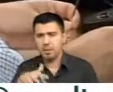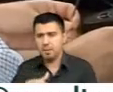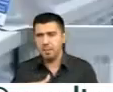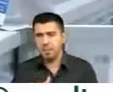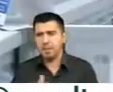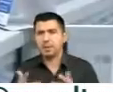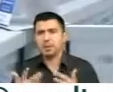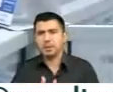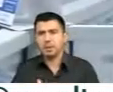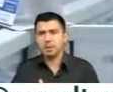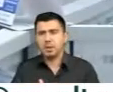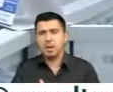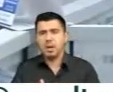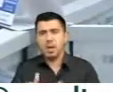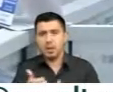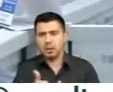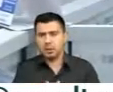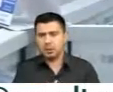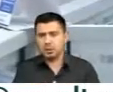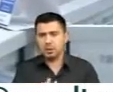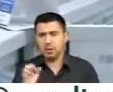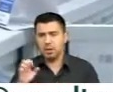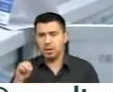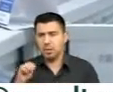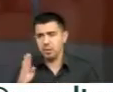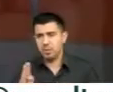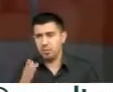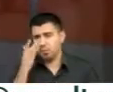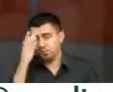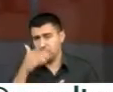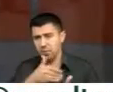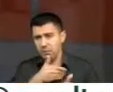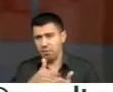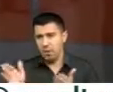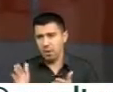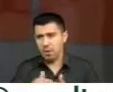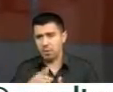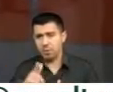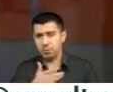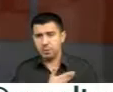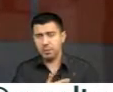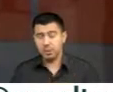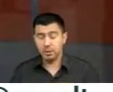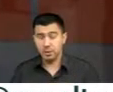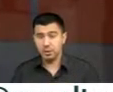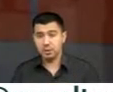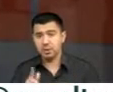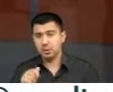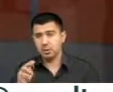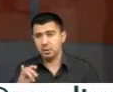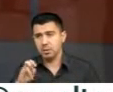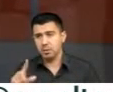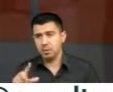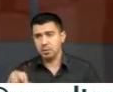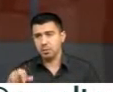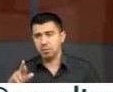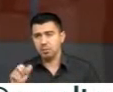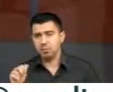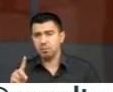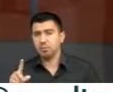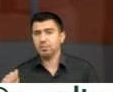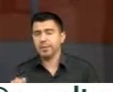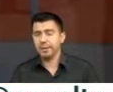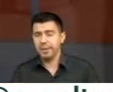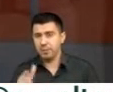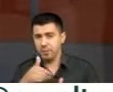por el despido de su ex gerente de samuel para que recordemos que al ser despedido este funcionario de la